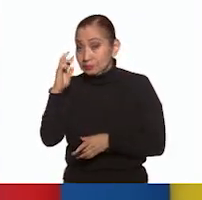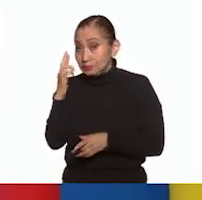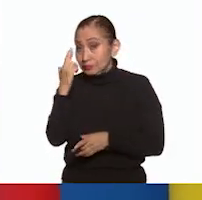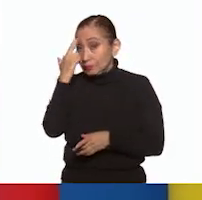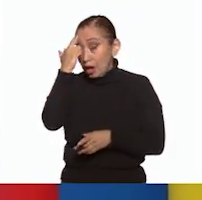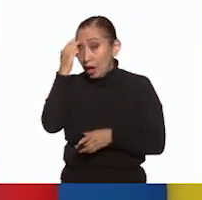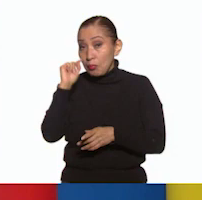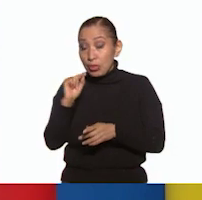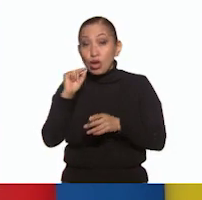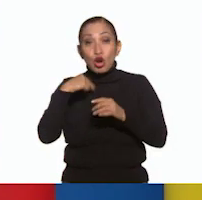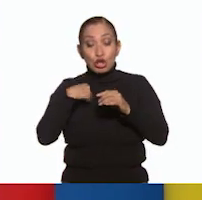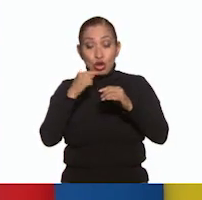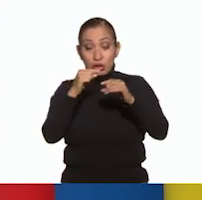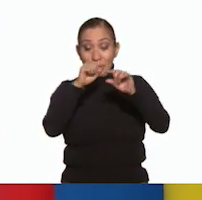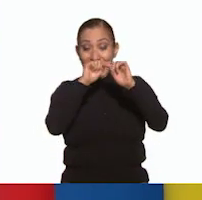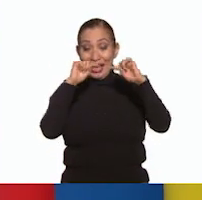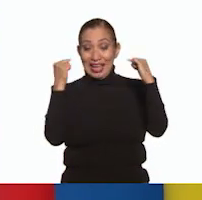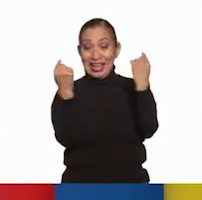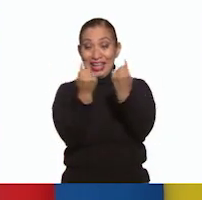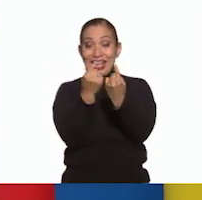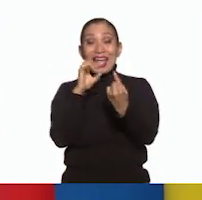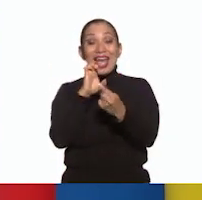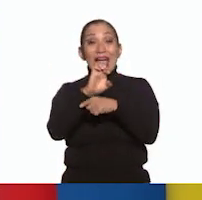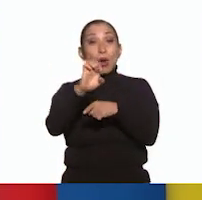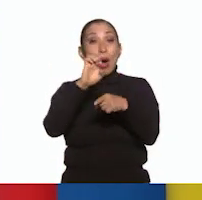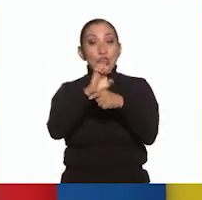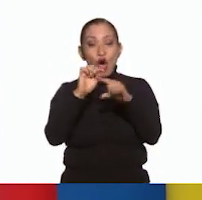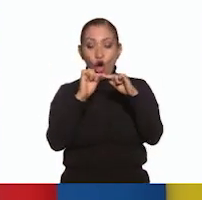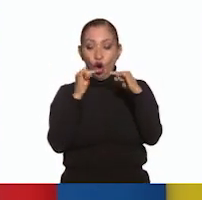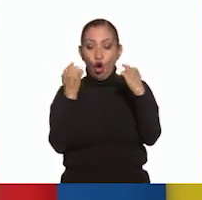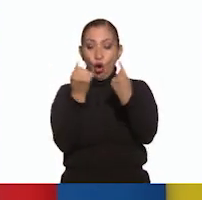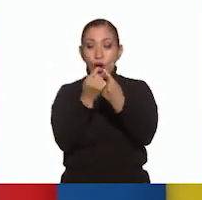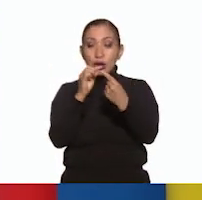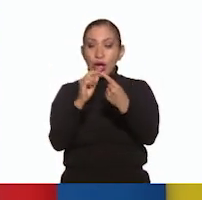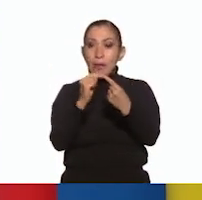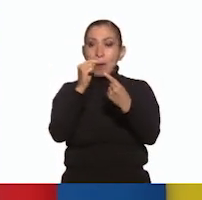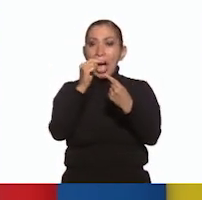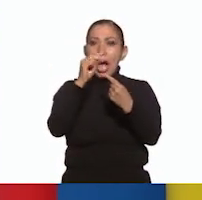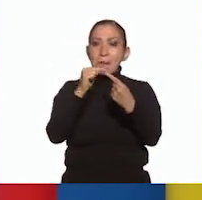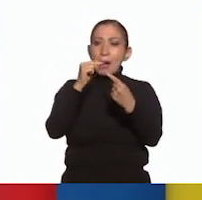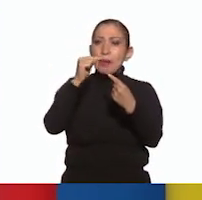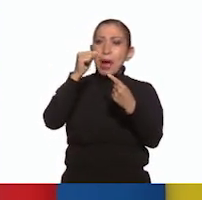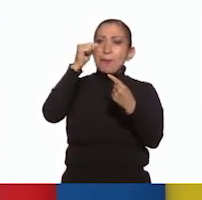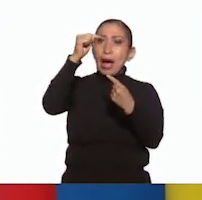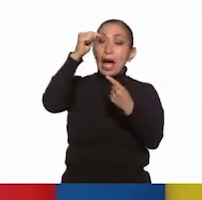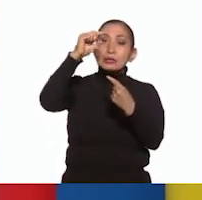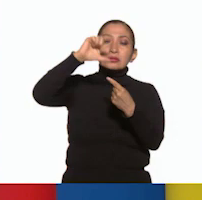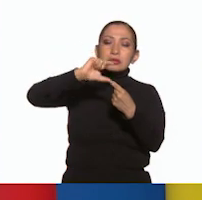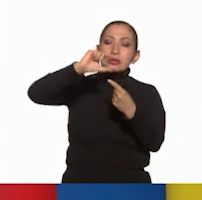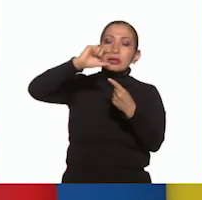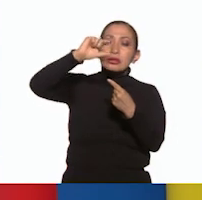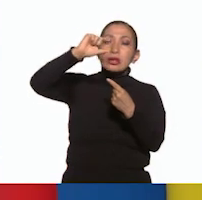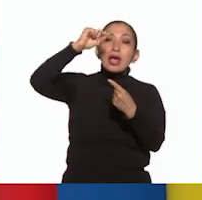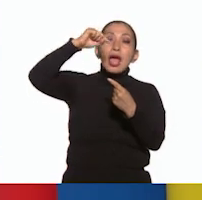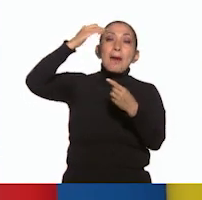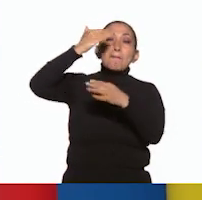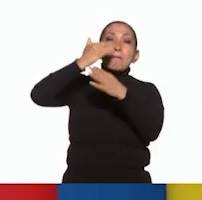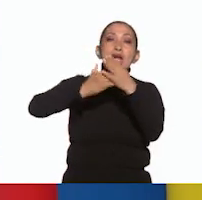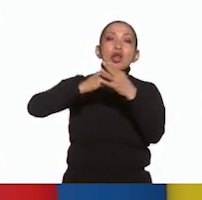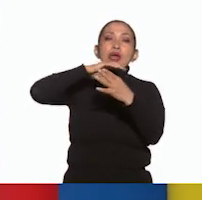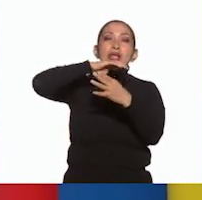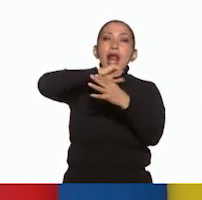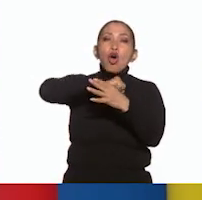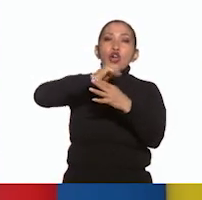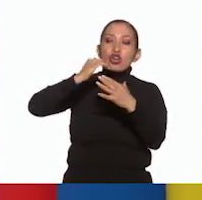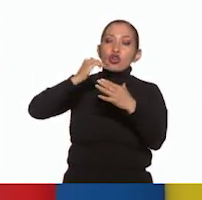que a medida que nos alejamos del ecuador y nos acercamos a los polos, las regiones del planeta reciben menos energía